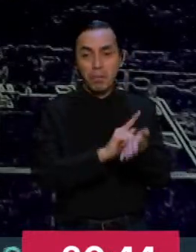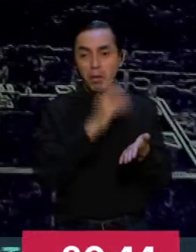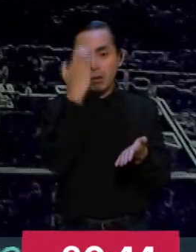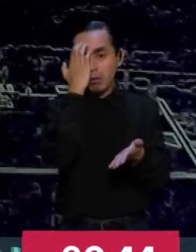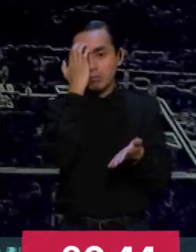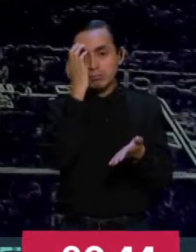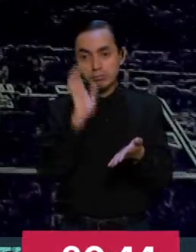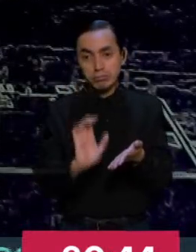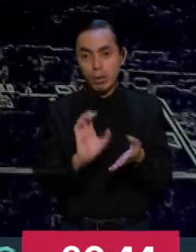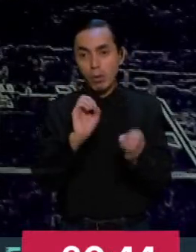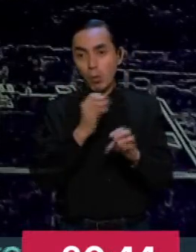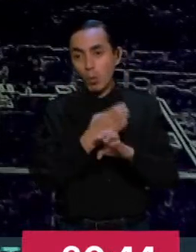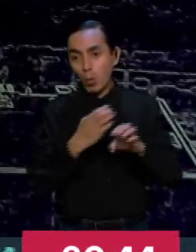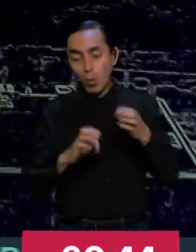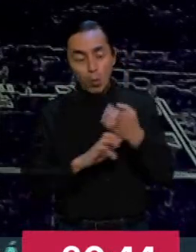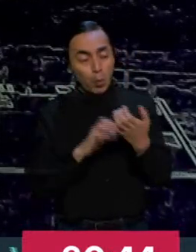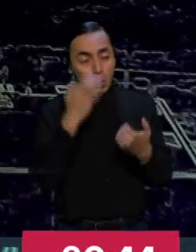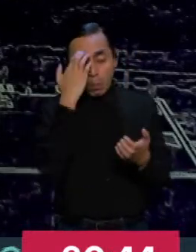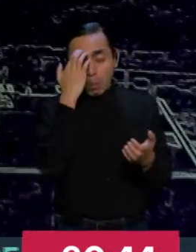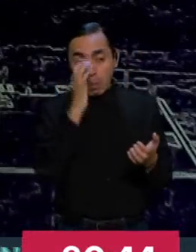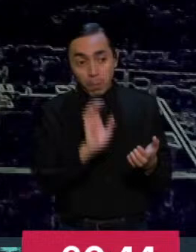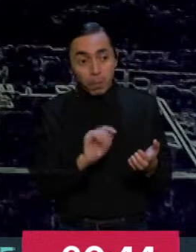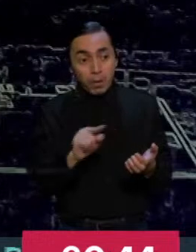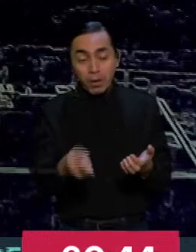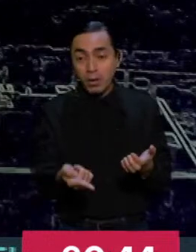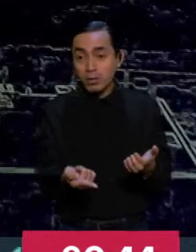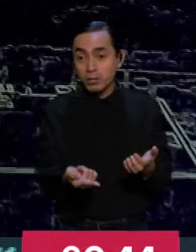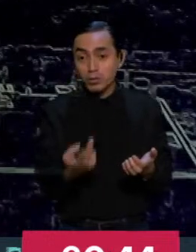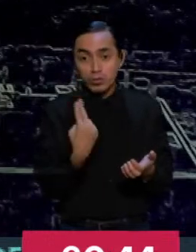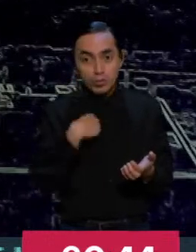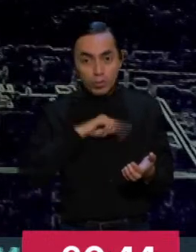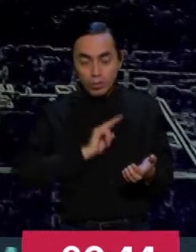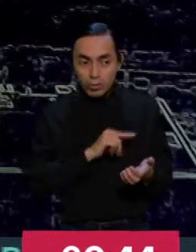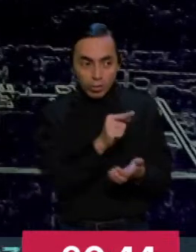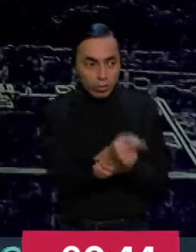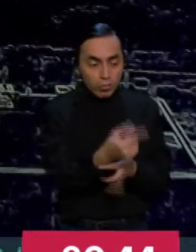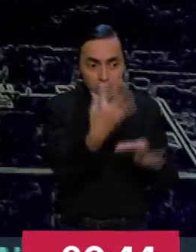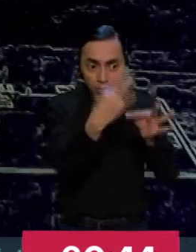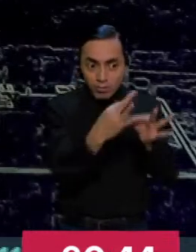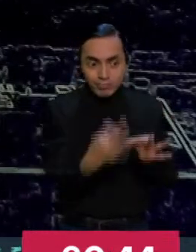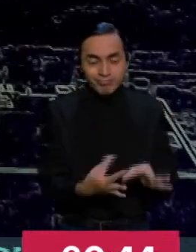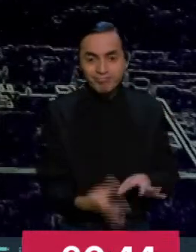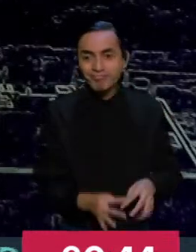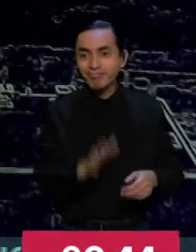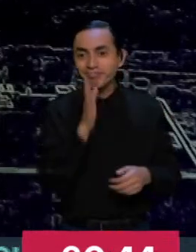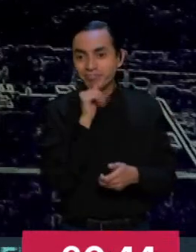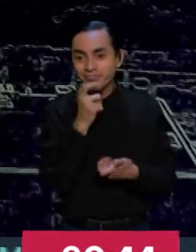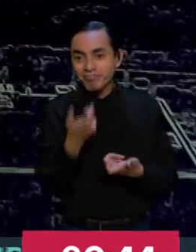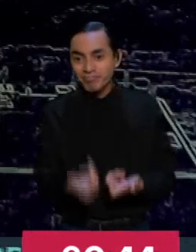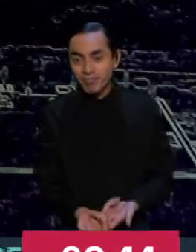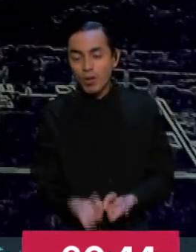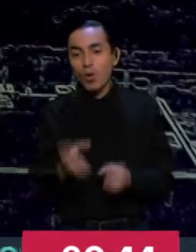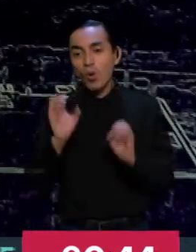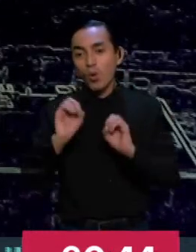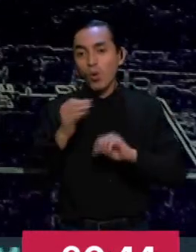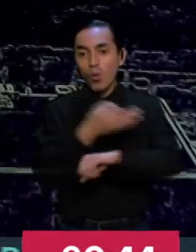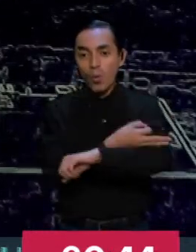desconocemos cosas que no nos permiten hacer el bien como se debe. O en las familias, mientras